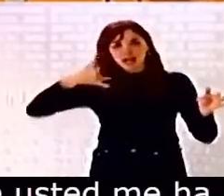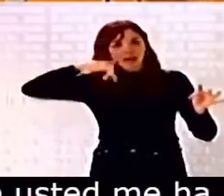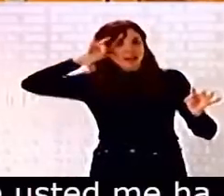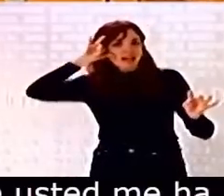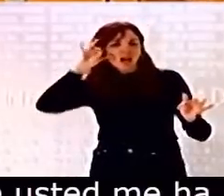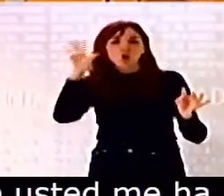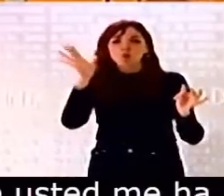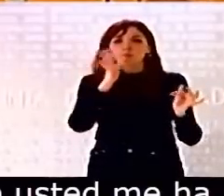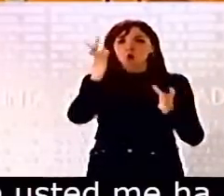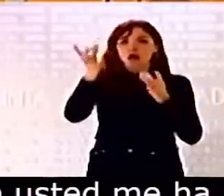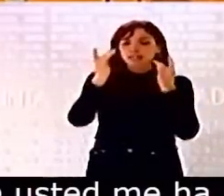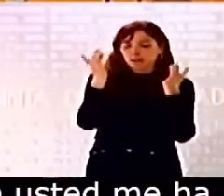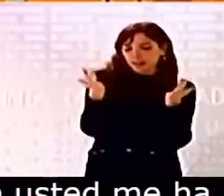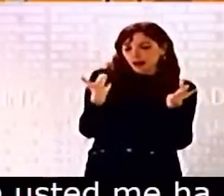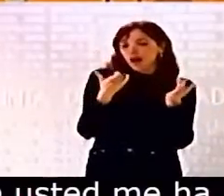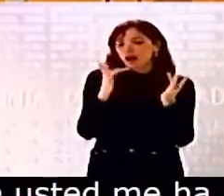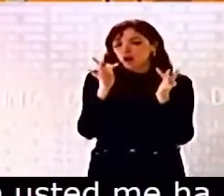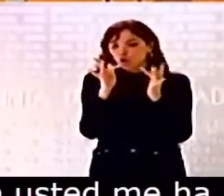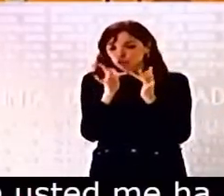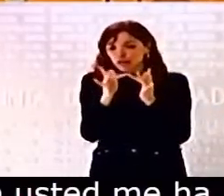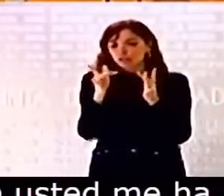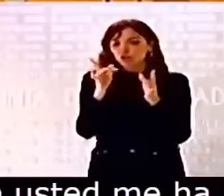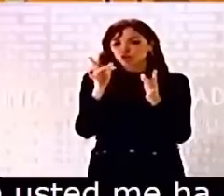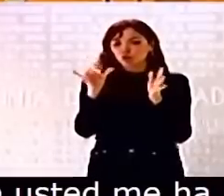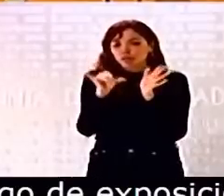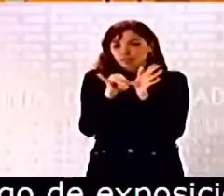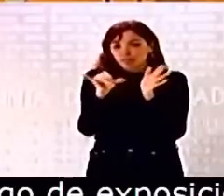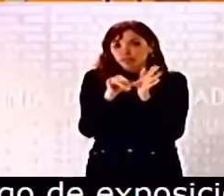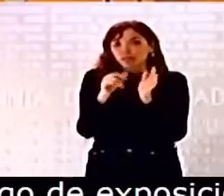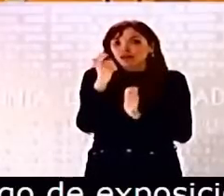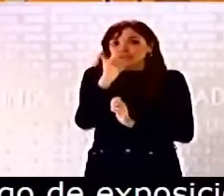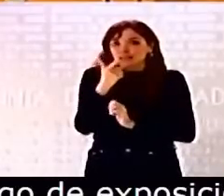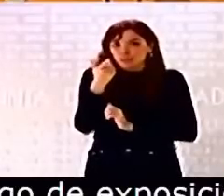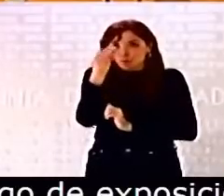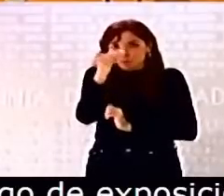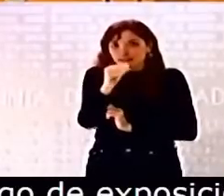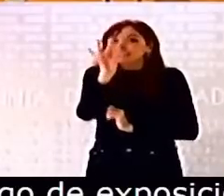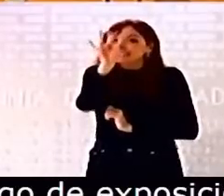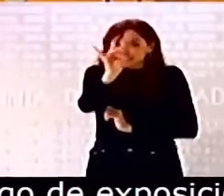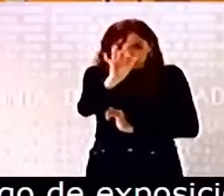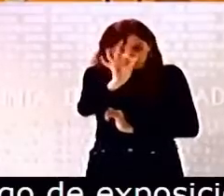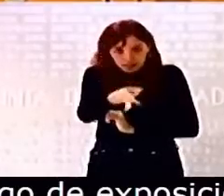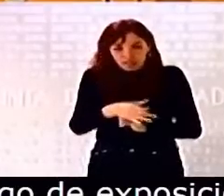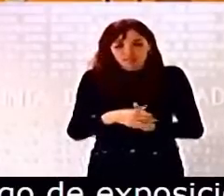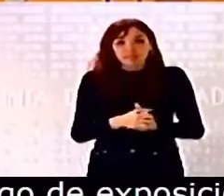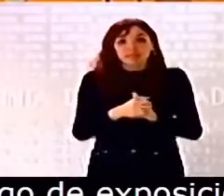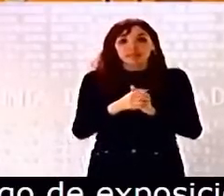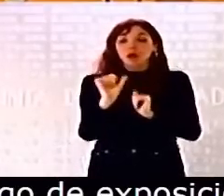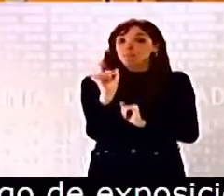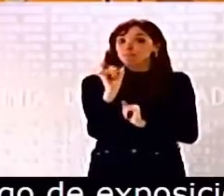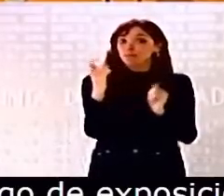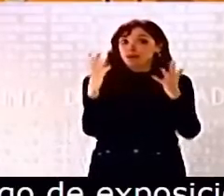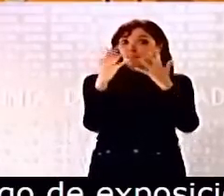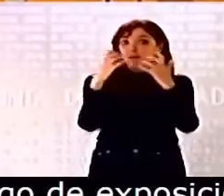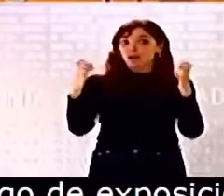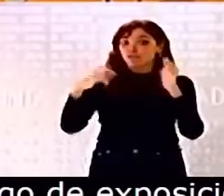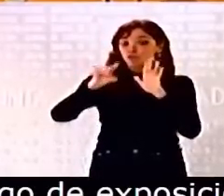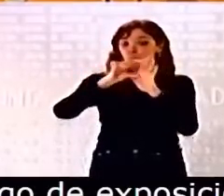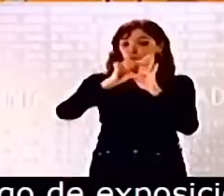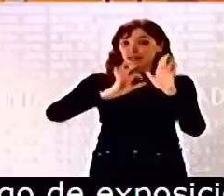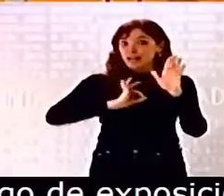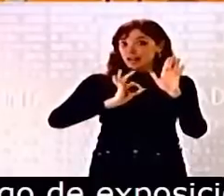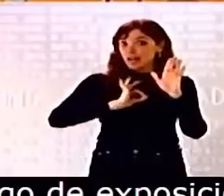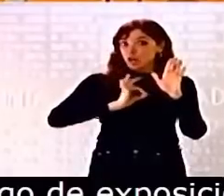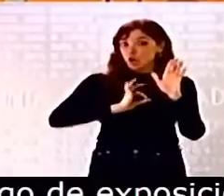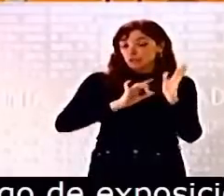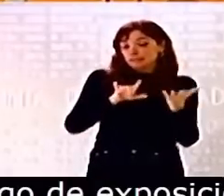actividades de atención directa, contactos estrechos y con mayor tiempo de exposición. Ese mismo párrafo que aparece en enero también aparece